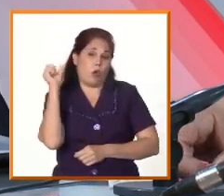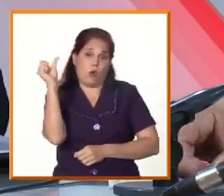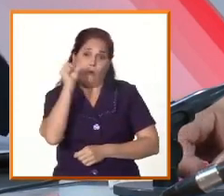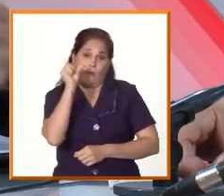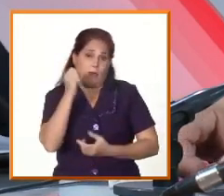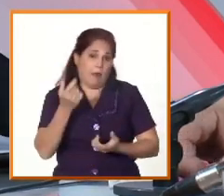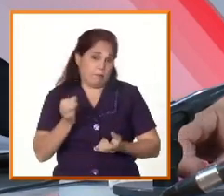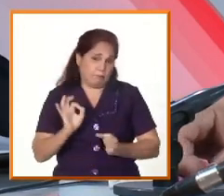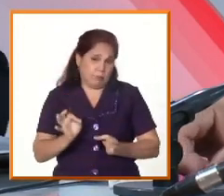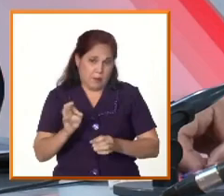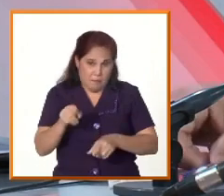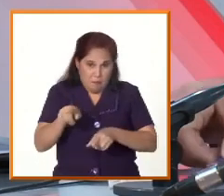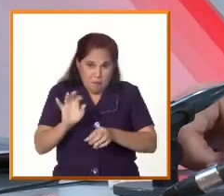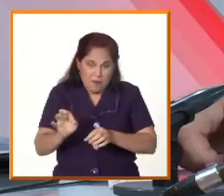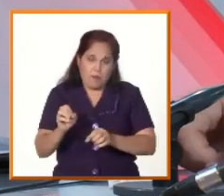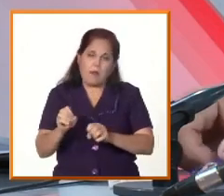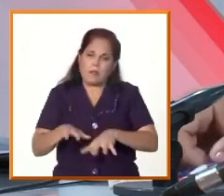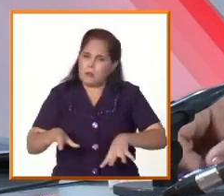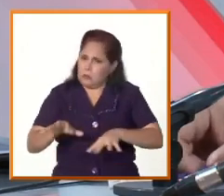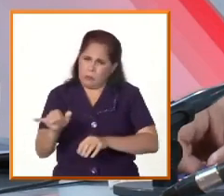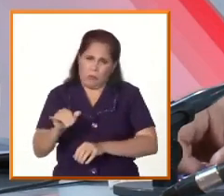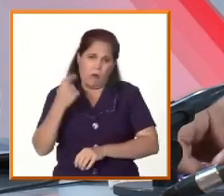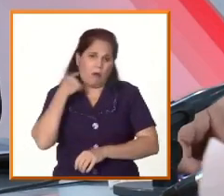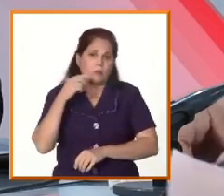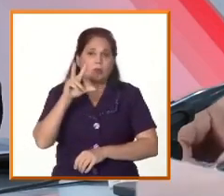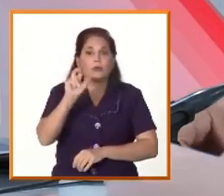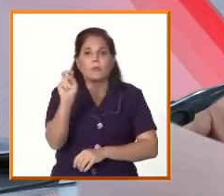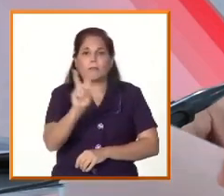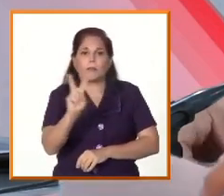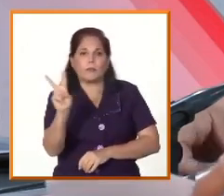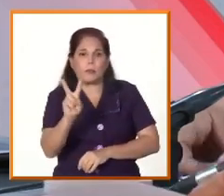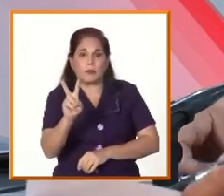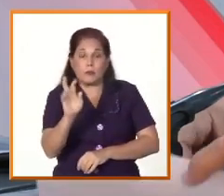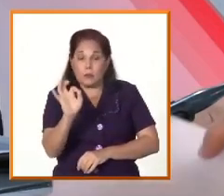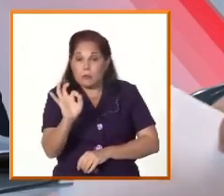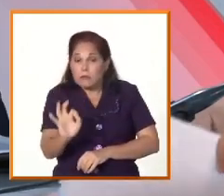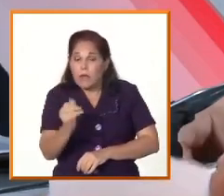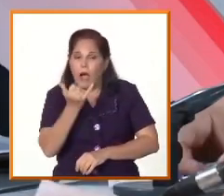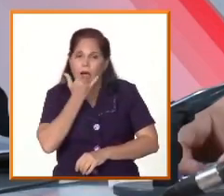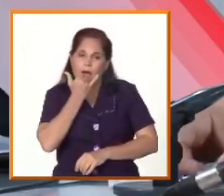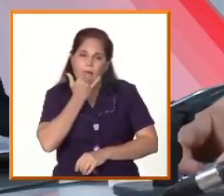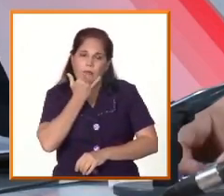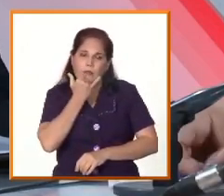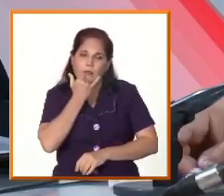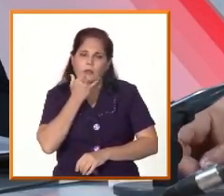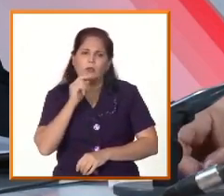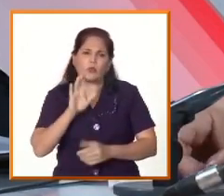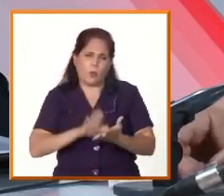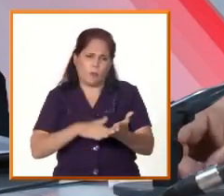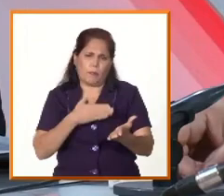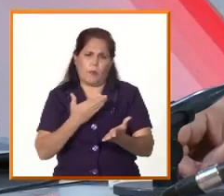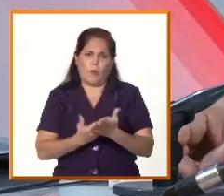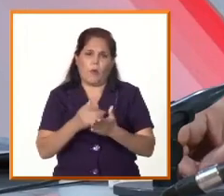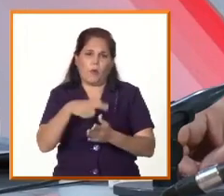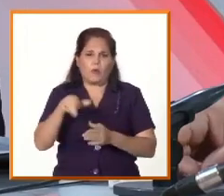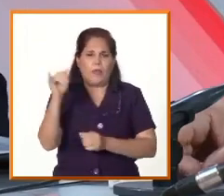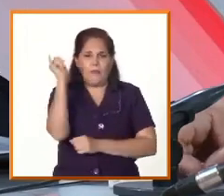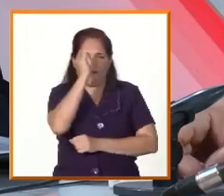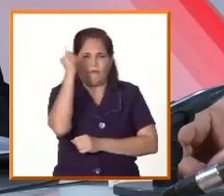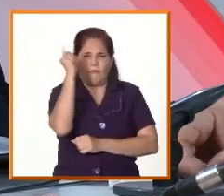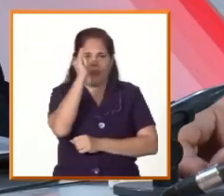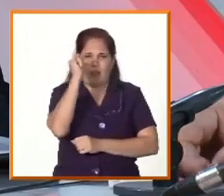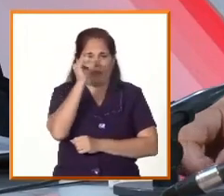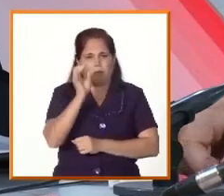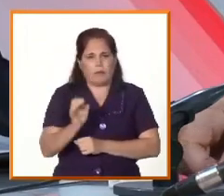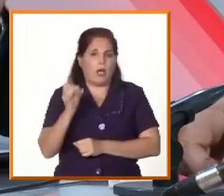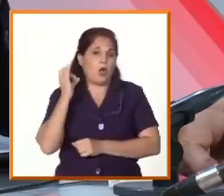también sobre todo en el año 2022 tuvo afectaciones yo le propongo que era un material con uno de nuestros maestros